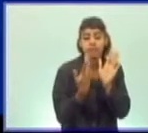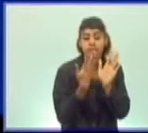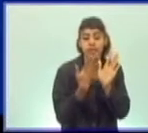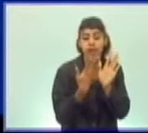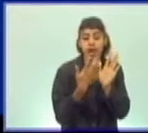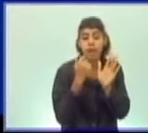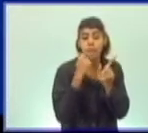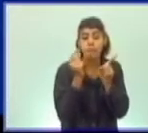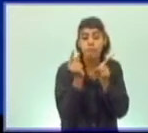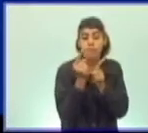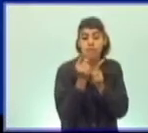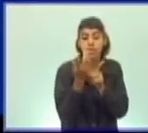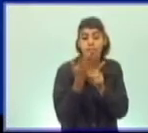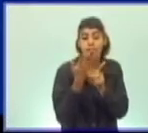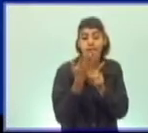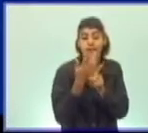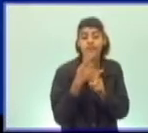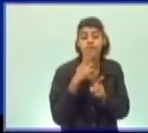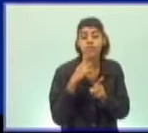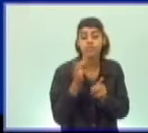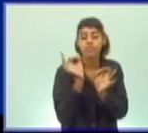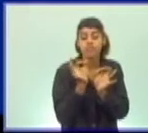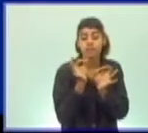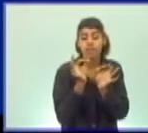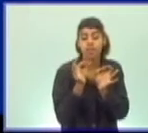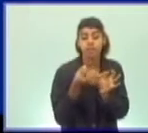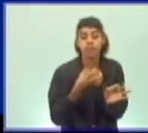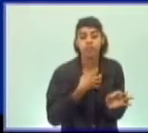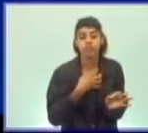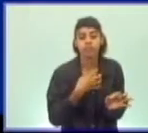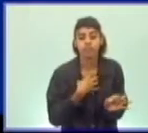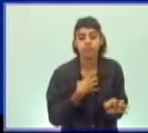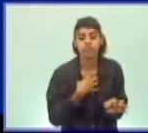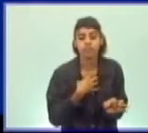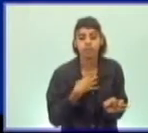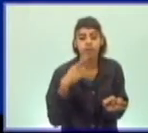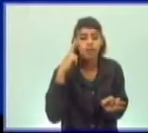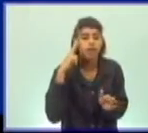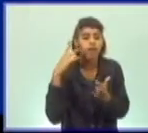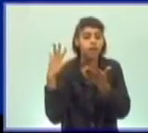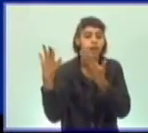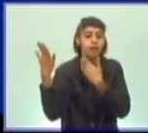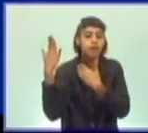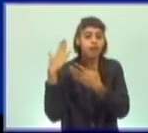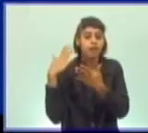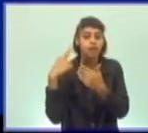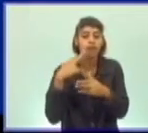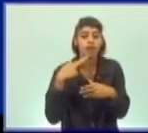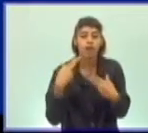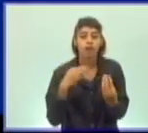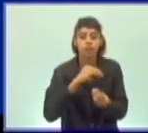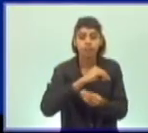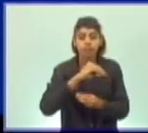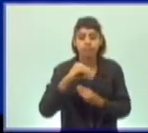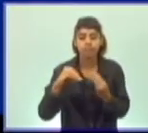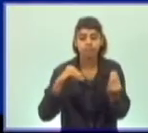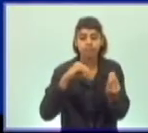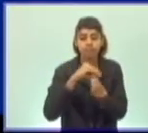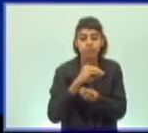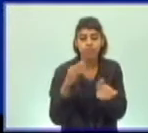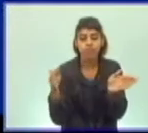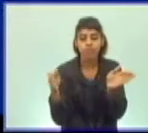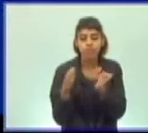Para responder preguntas de este tipo, lo primero que usted debe hacer es recordar cómo varía el tamaño del átomo en un